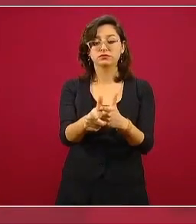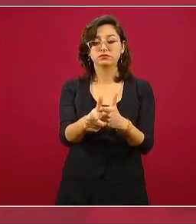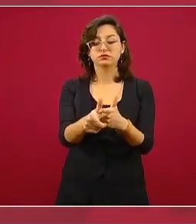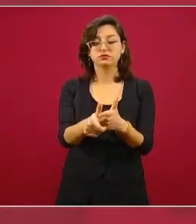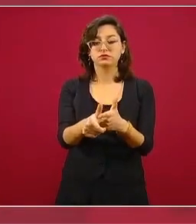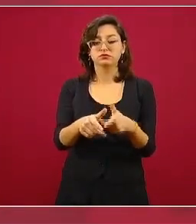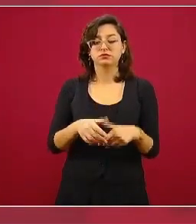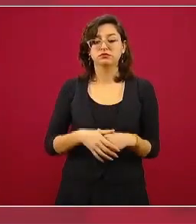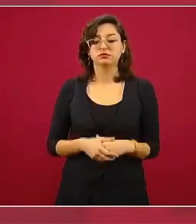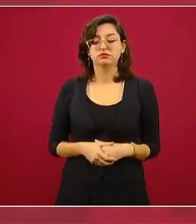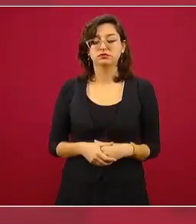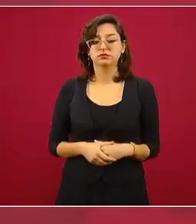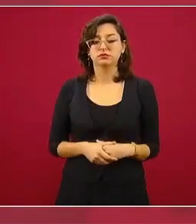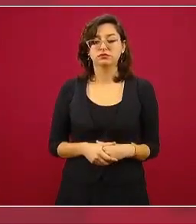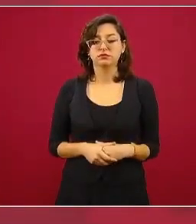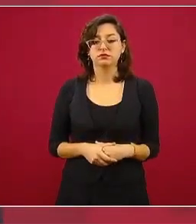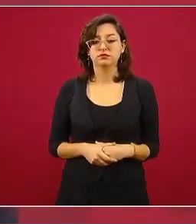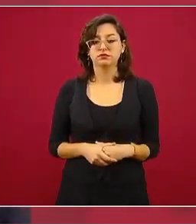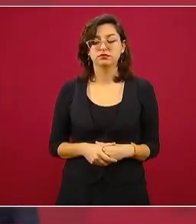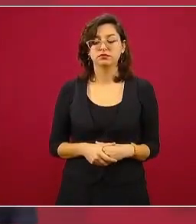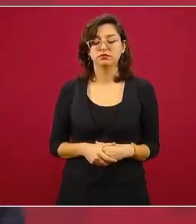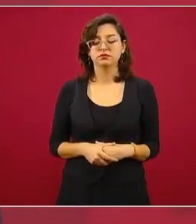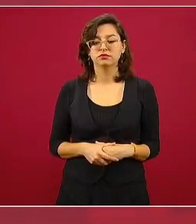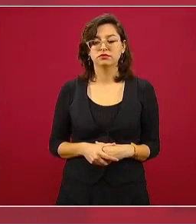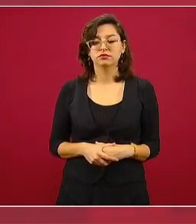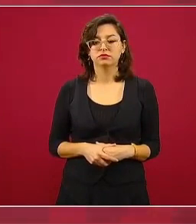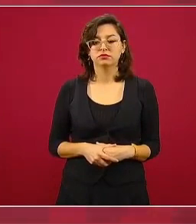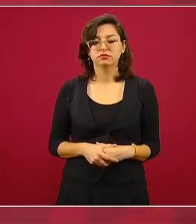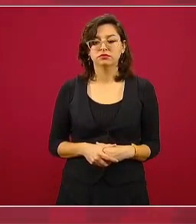si se convierte